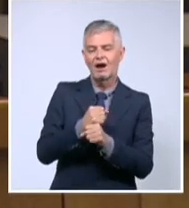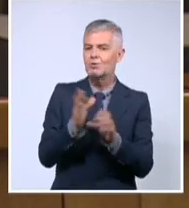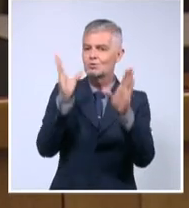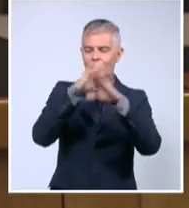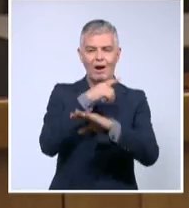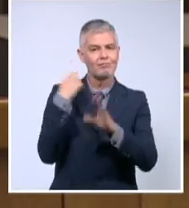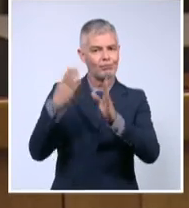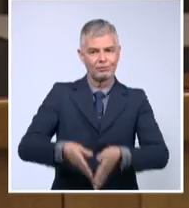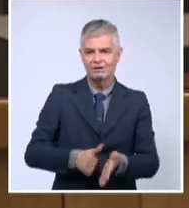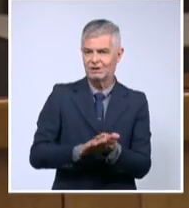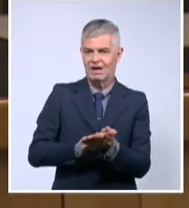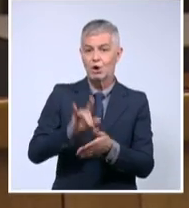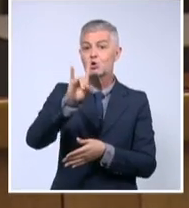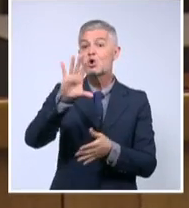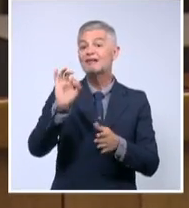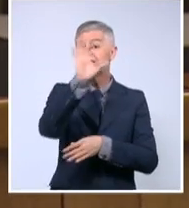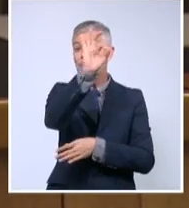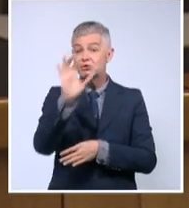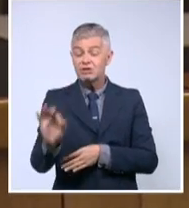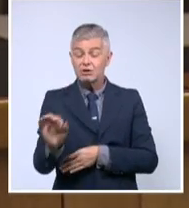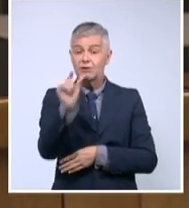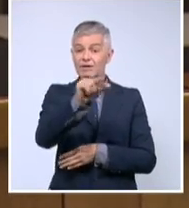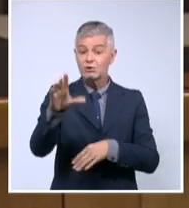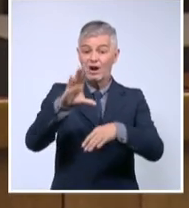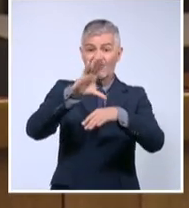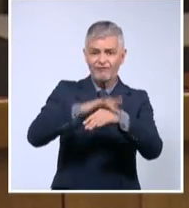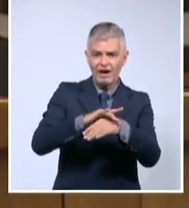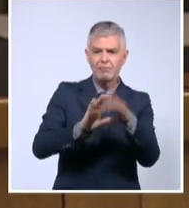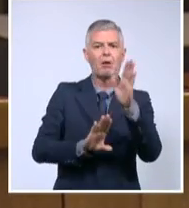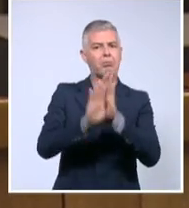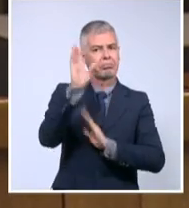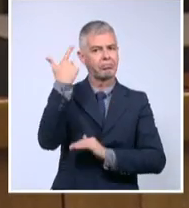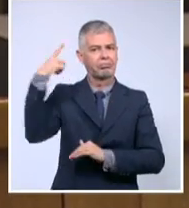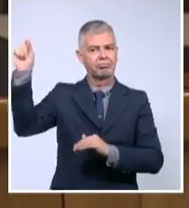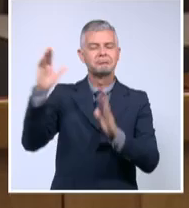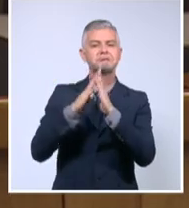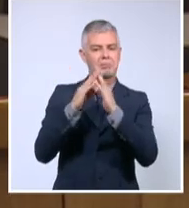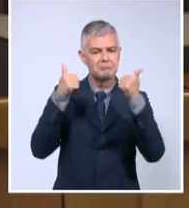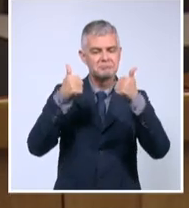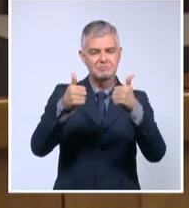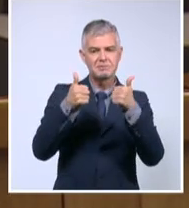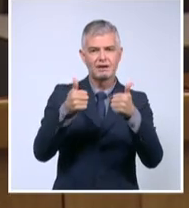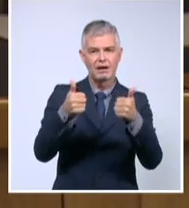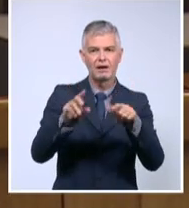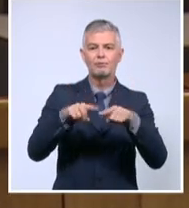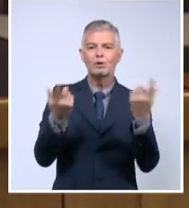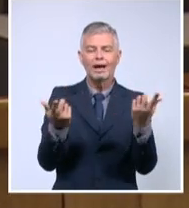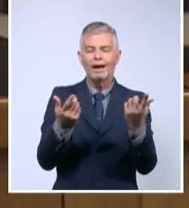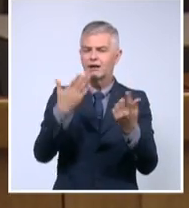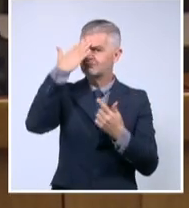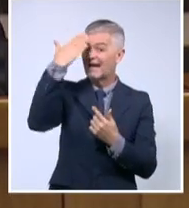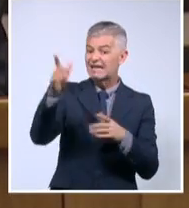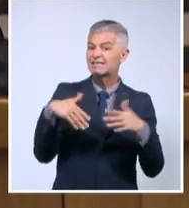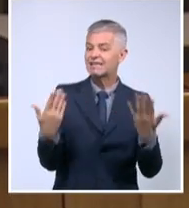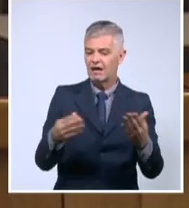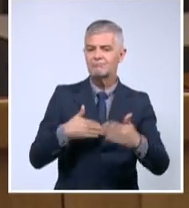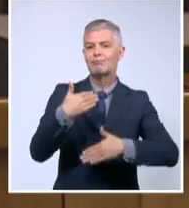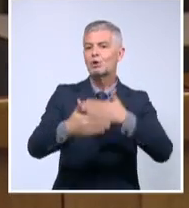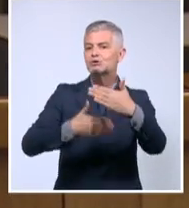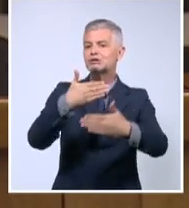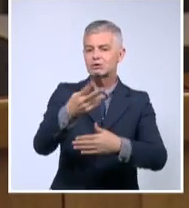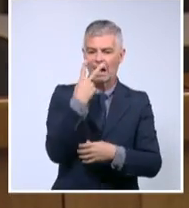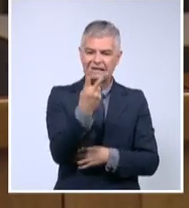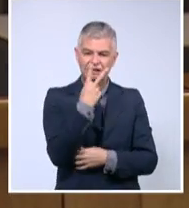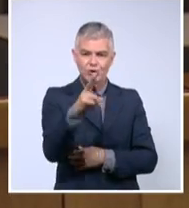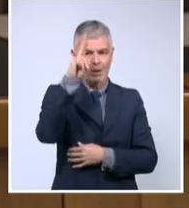todos los contagiados se han recuperado, gracias a los robustos protocolos que se perfeccionan continuamente. Las salas